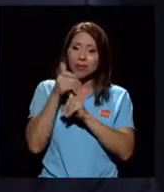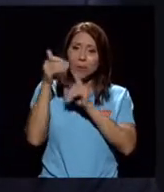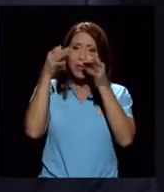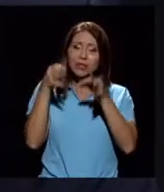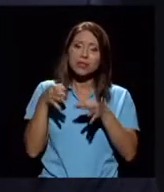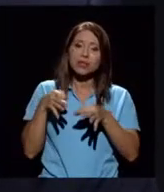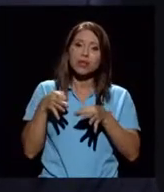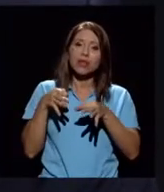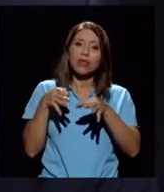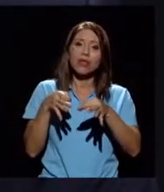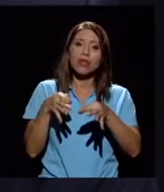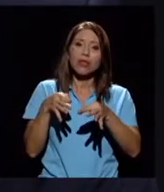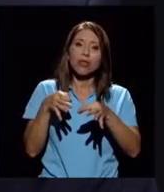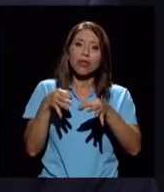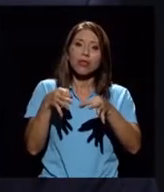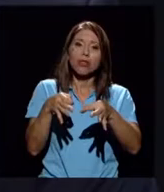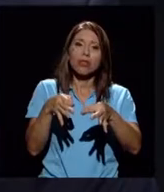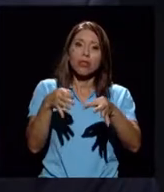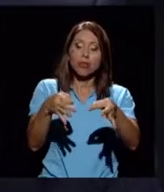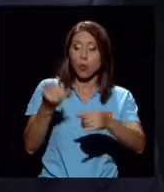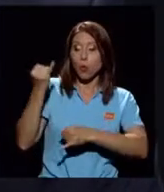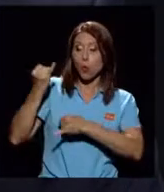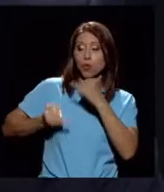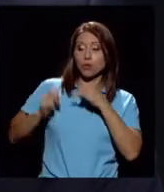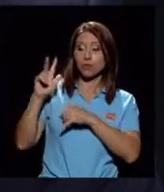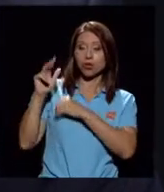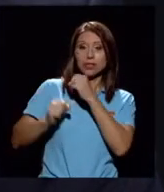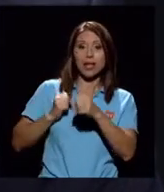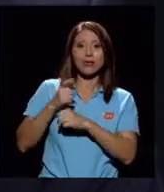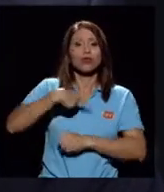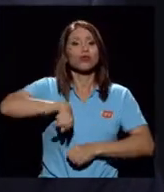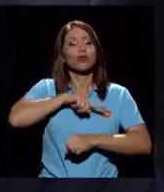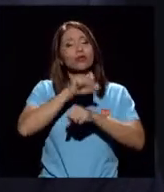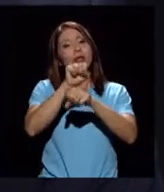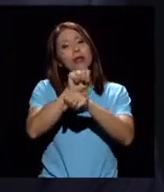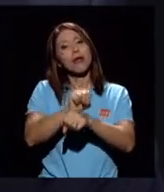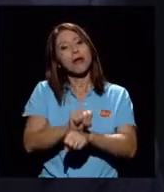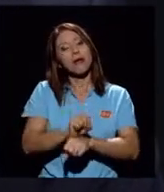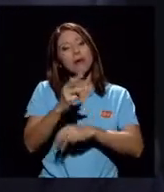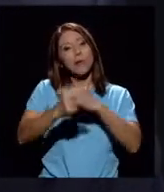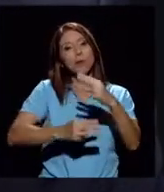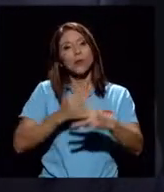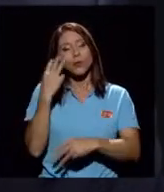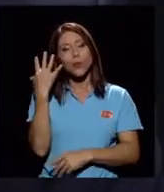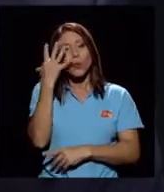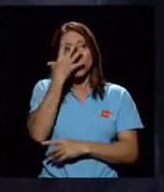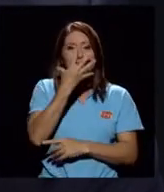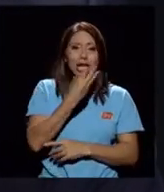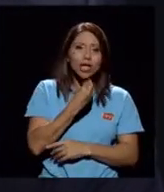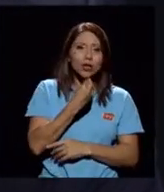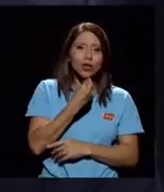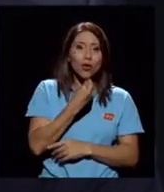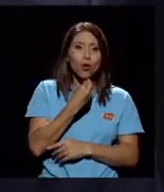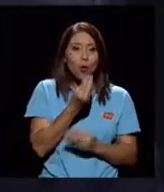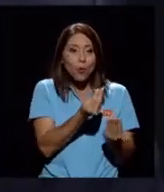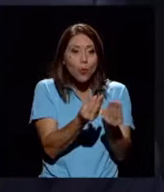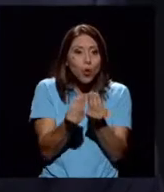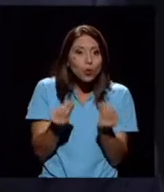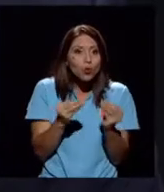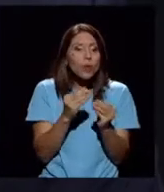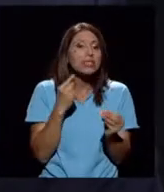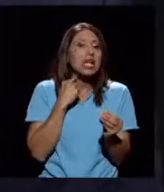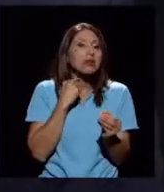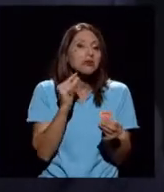nos acostumbramos en los últimos dos o tres años a un mundo muy lindo que en un mundo de inflación muy baja entonces la inflación